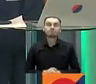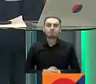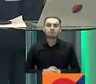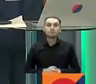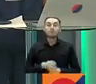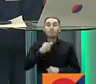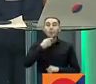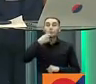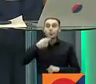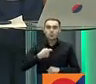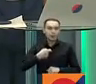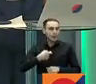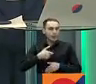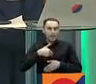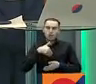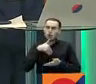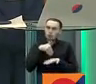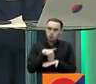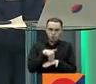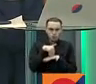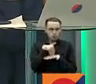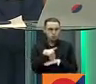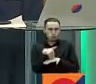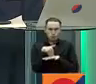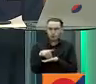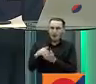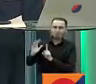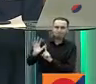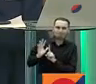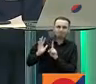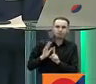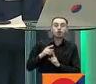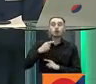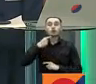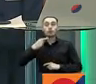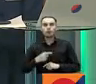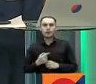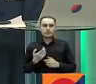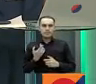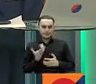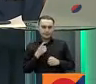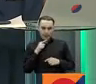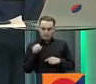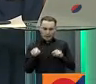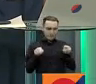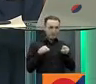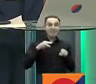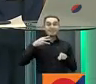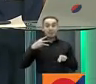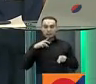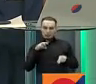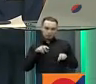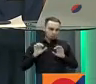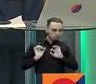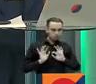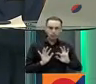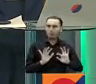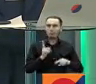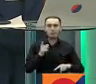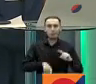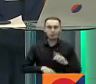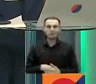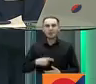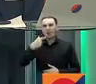Ucrania continúa soportando la ofensiva rusa. Rusia intentó invadir 3 regiones, pero no lo logró. Putin